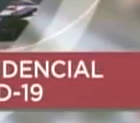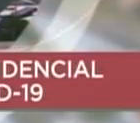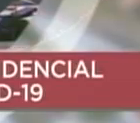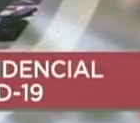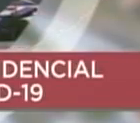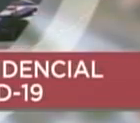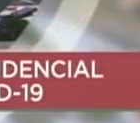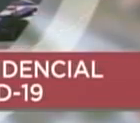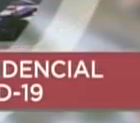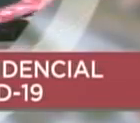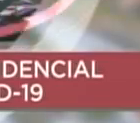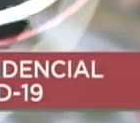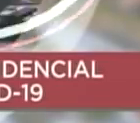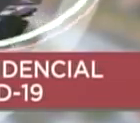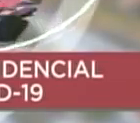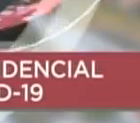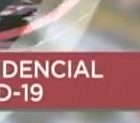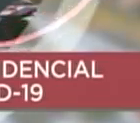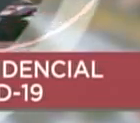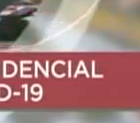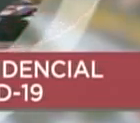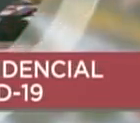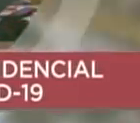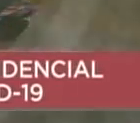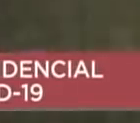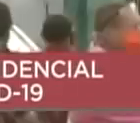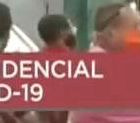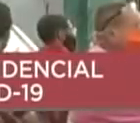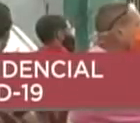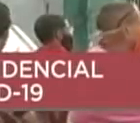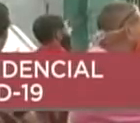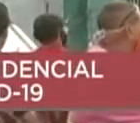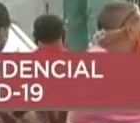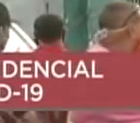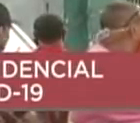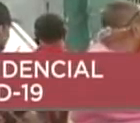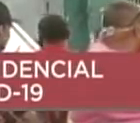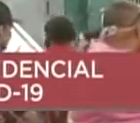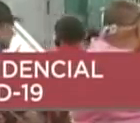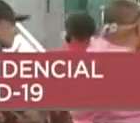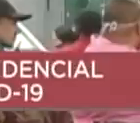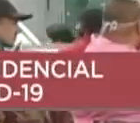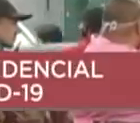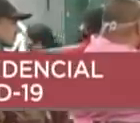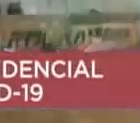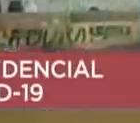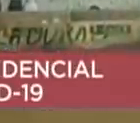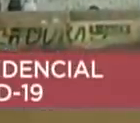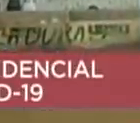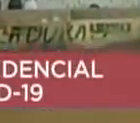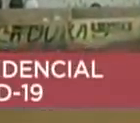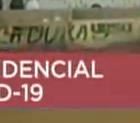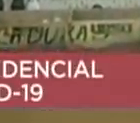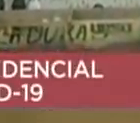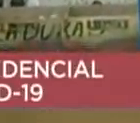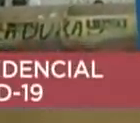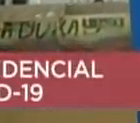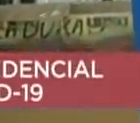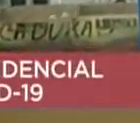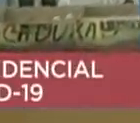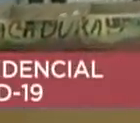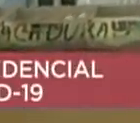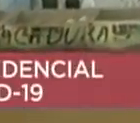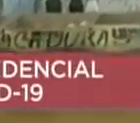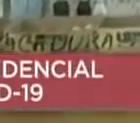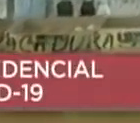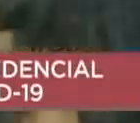nacional y estamos atendiendo y supervisando sobre todo lo que tiene que ver con el transporte público